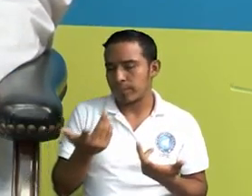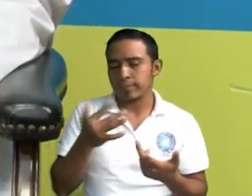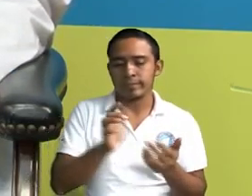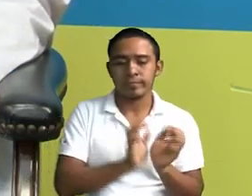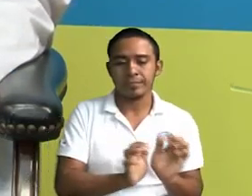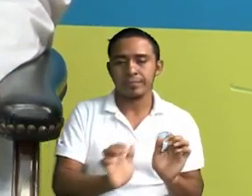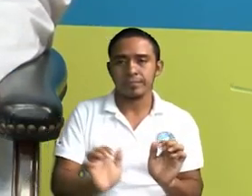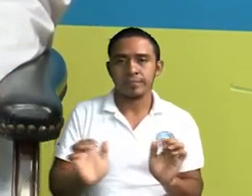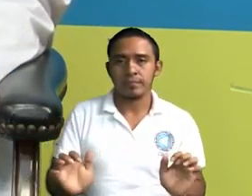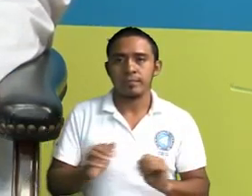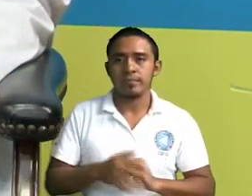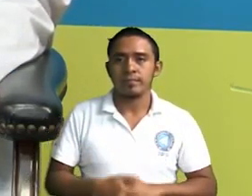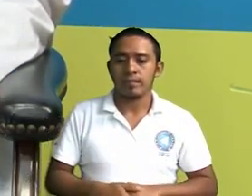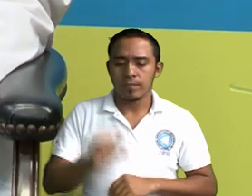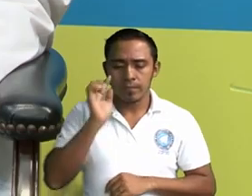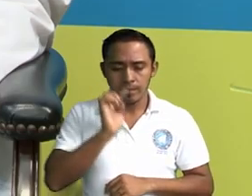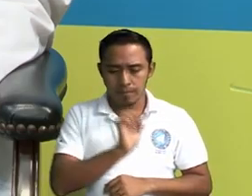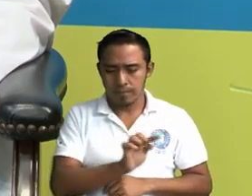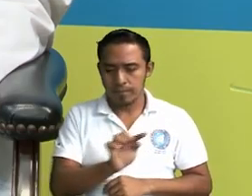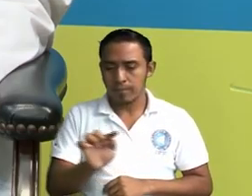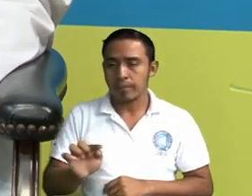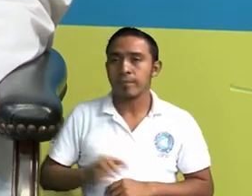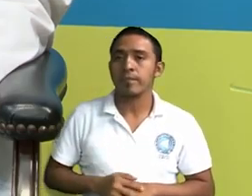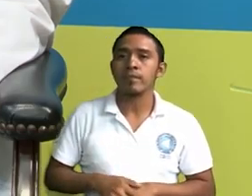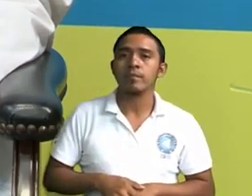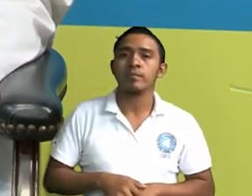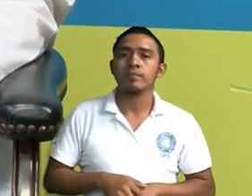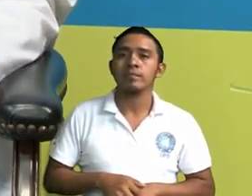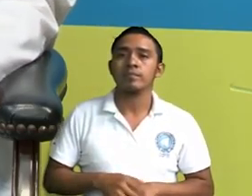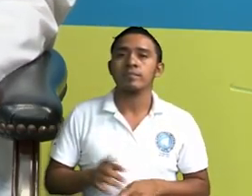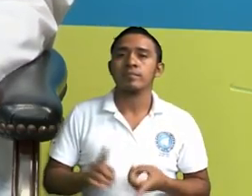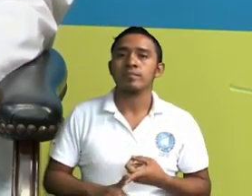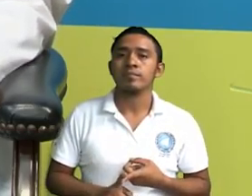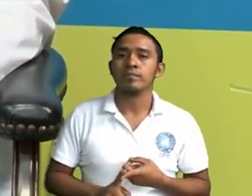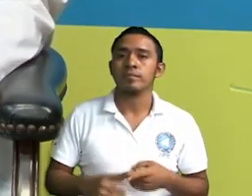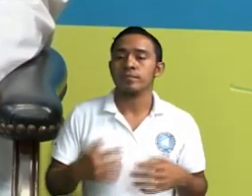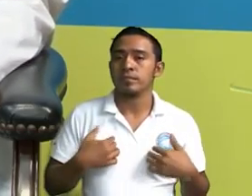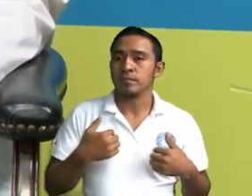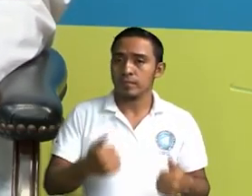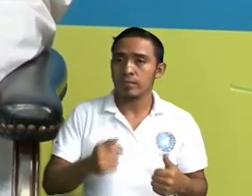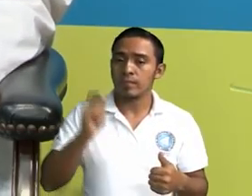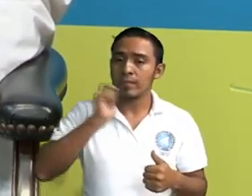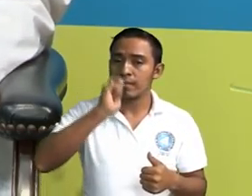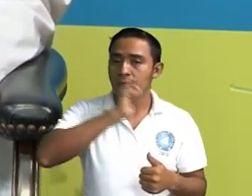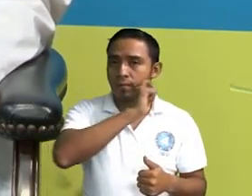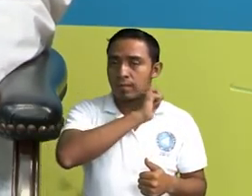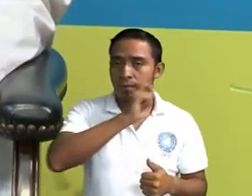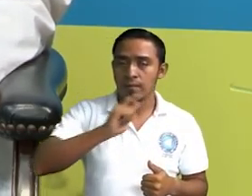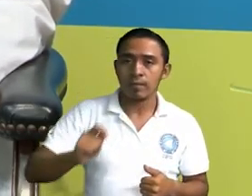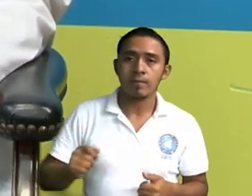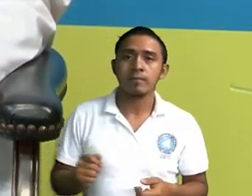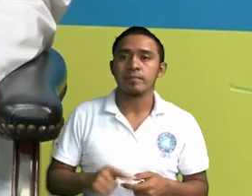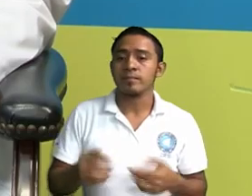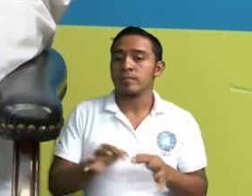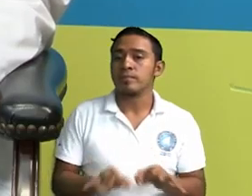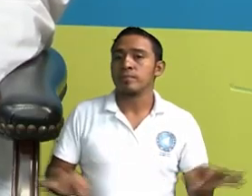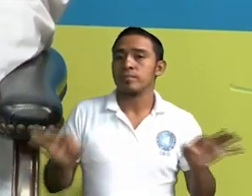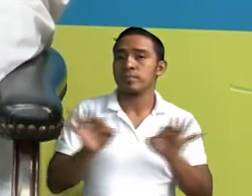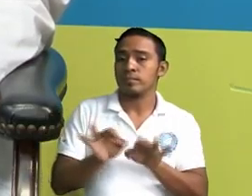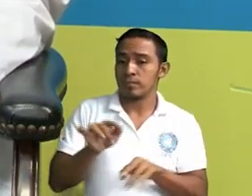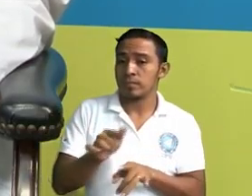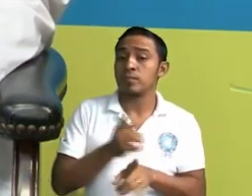mayoría de los casos nosotros nos encontramos que no se les da a su salud dental la importancia que